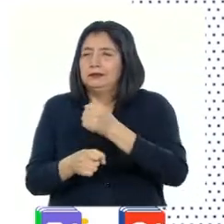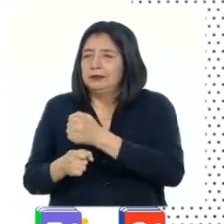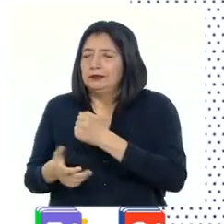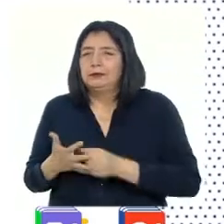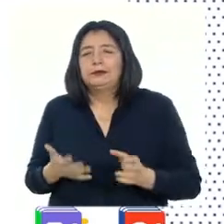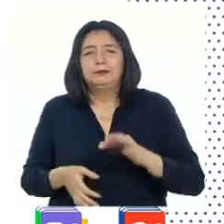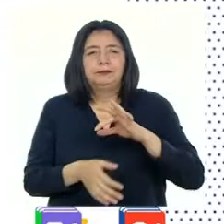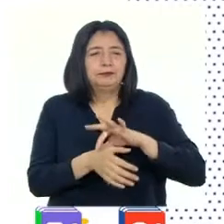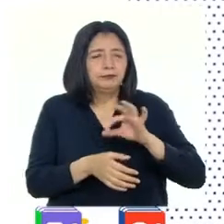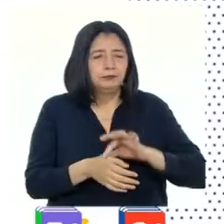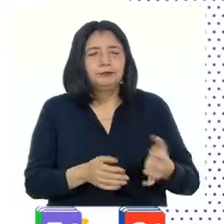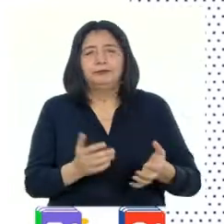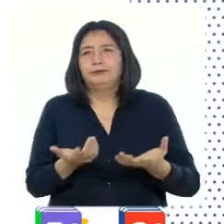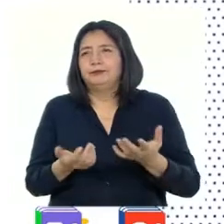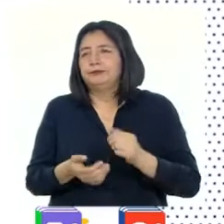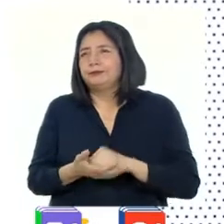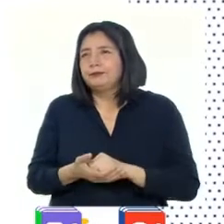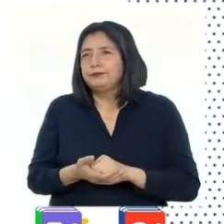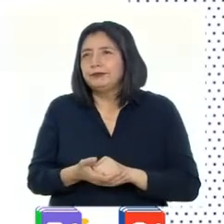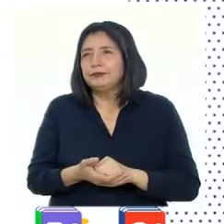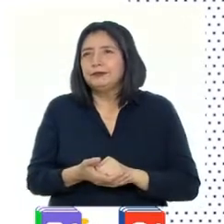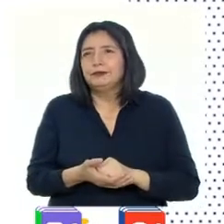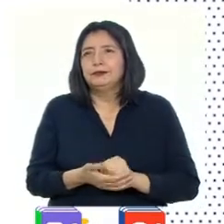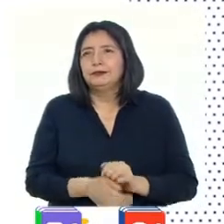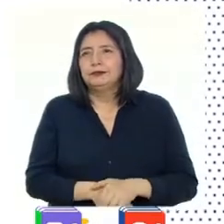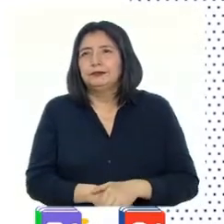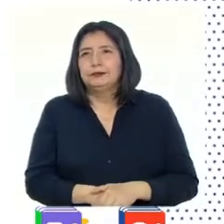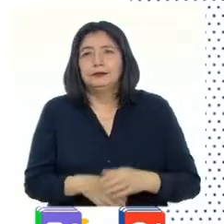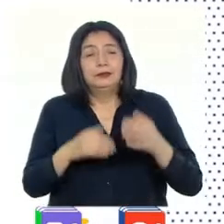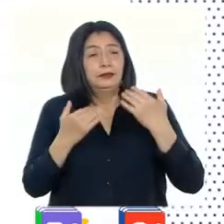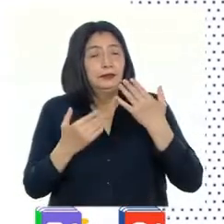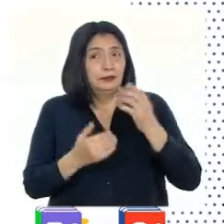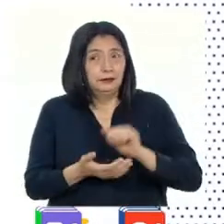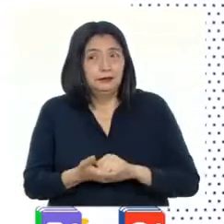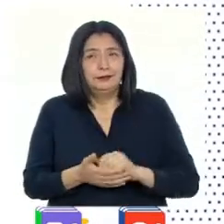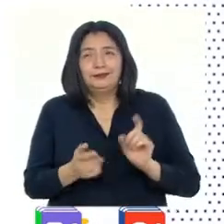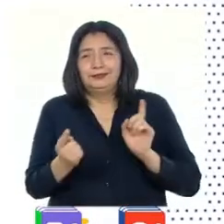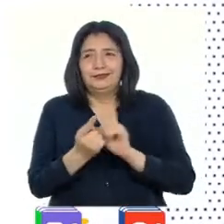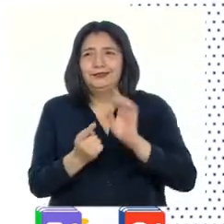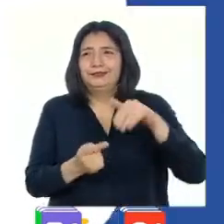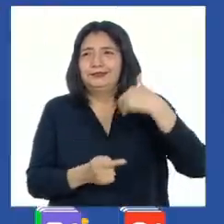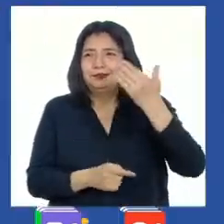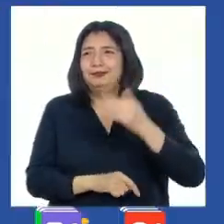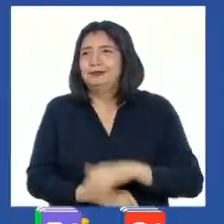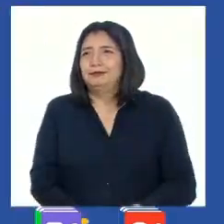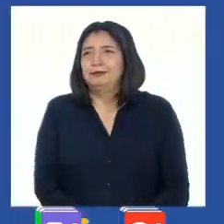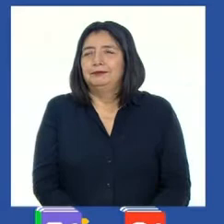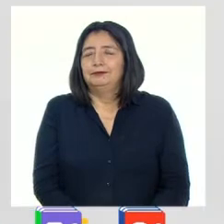médicos, también los doctores. Gracias y hasta pronto.